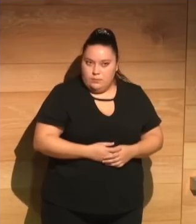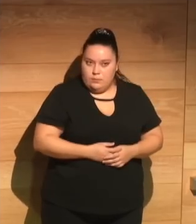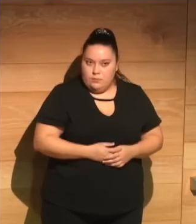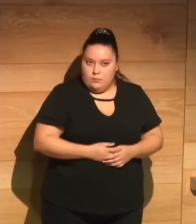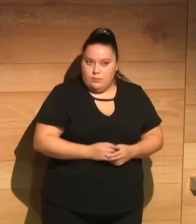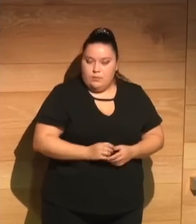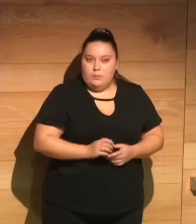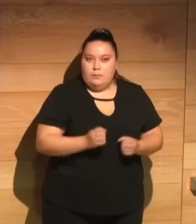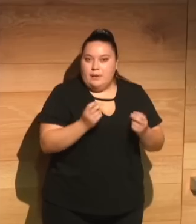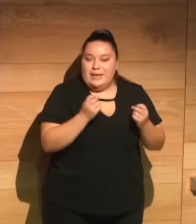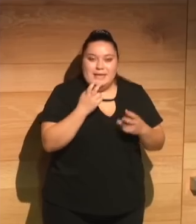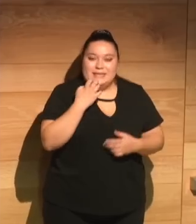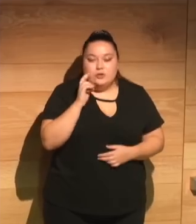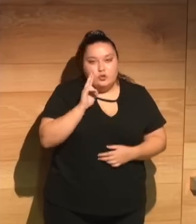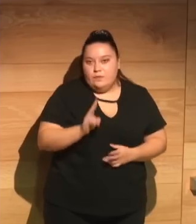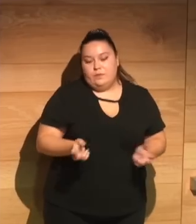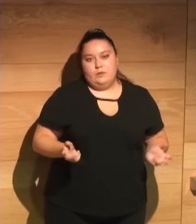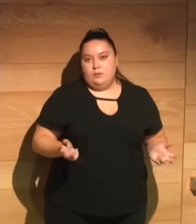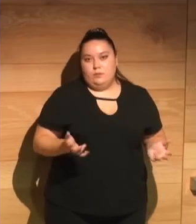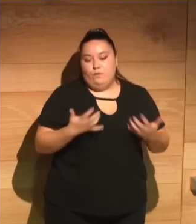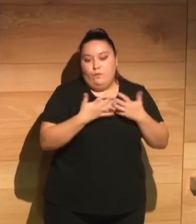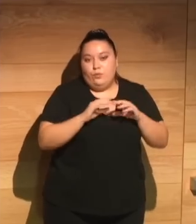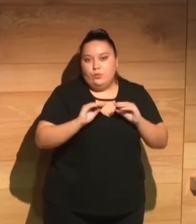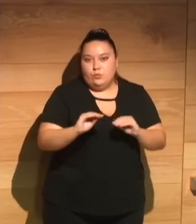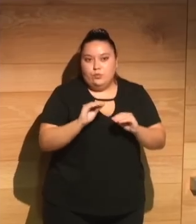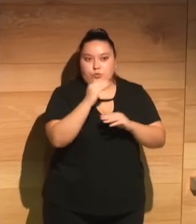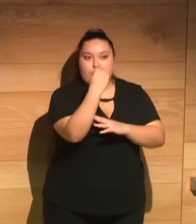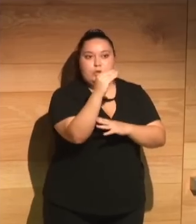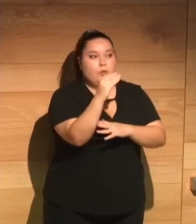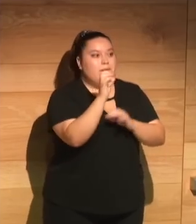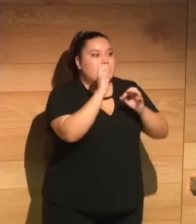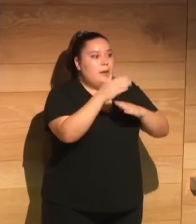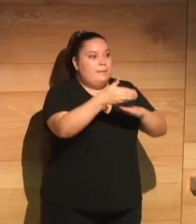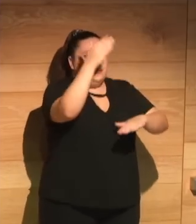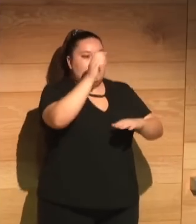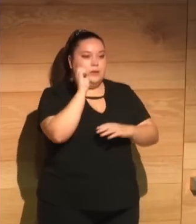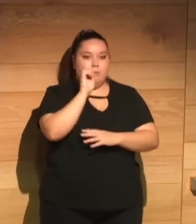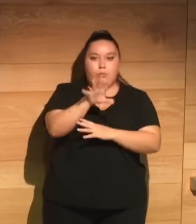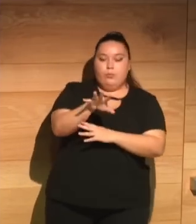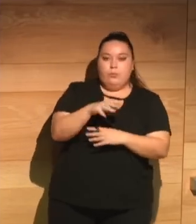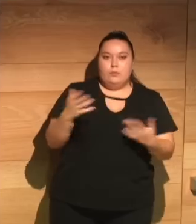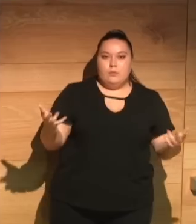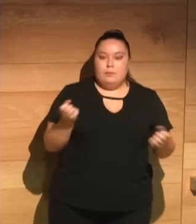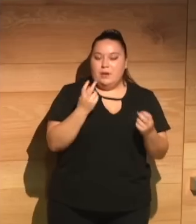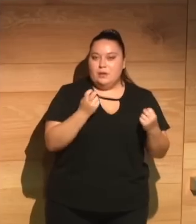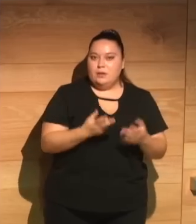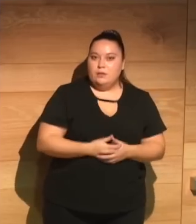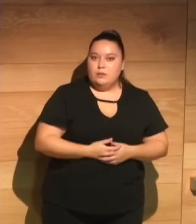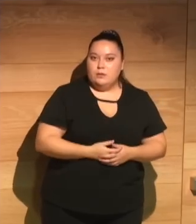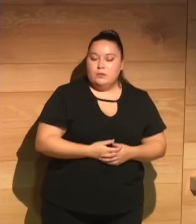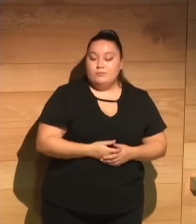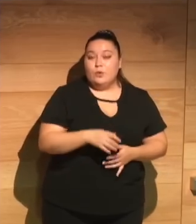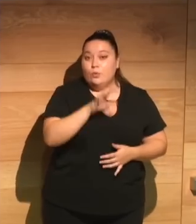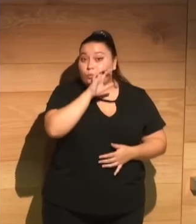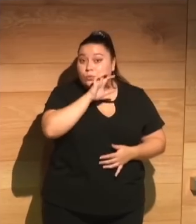policromas unas figuras que no se van a ver, ya que su función es crear siluetas en una pantalla? ¿Para qué coño policromas? Porque